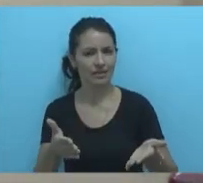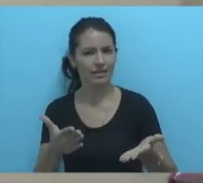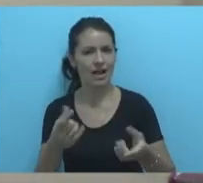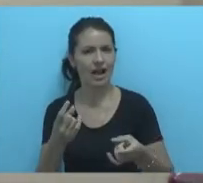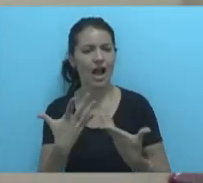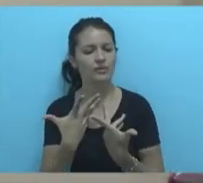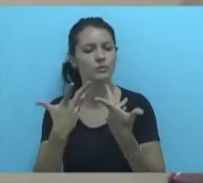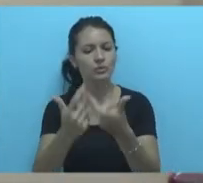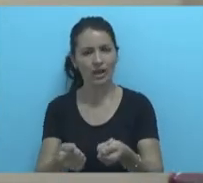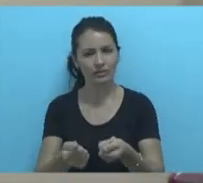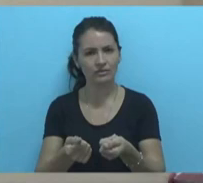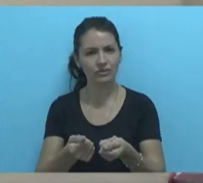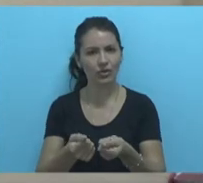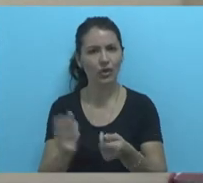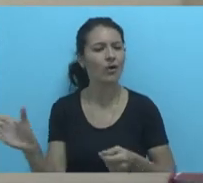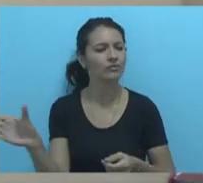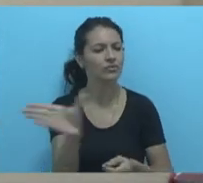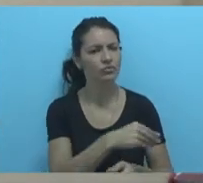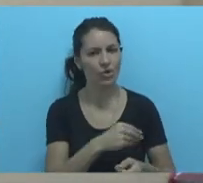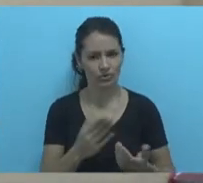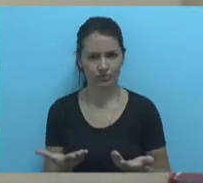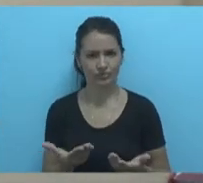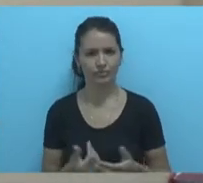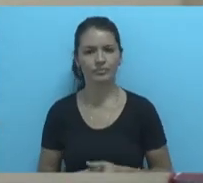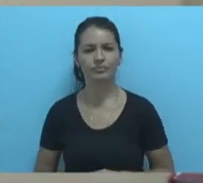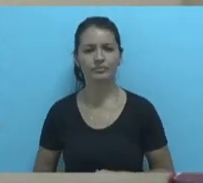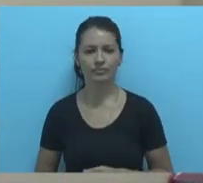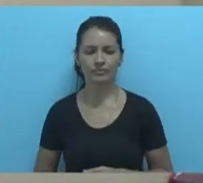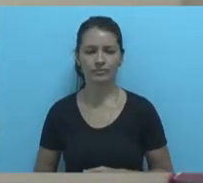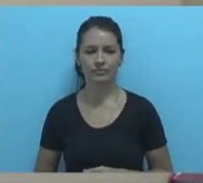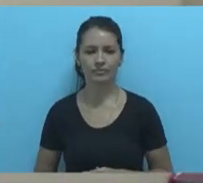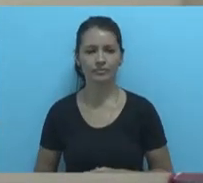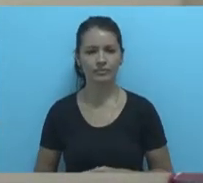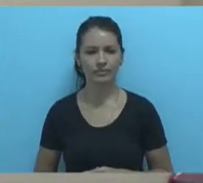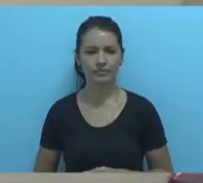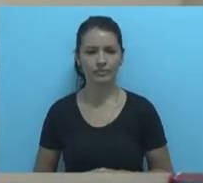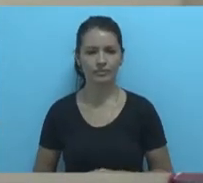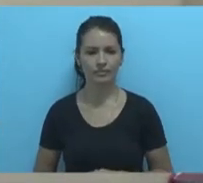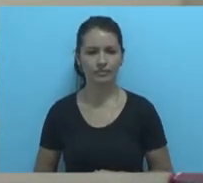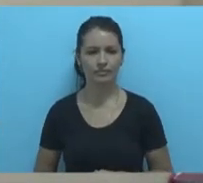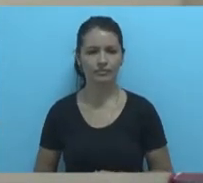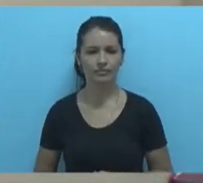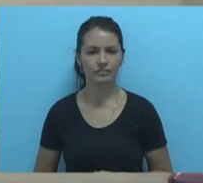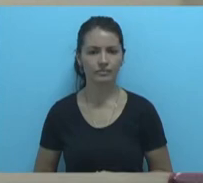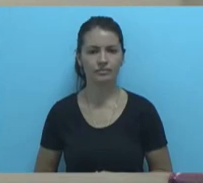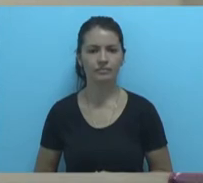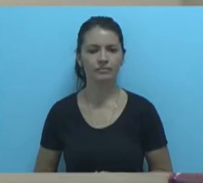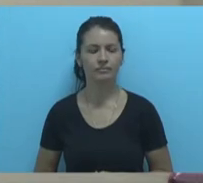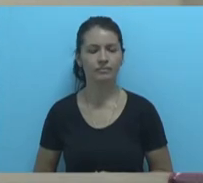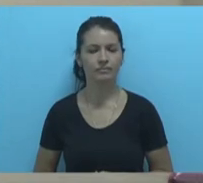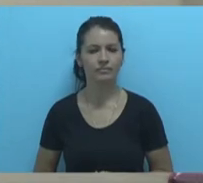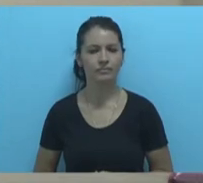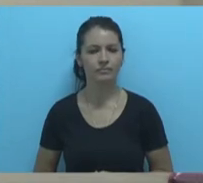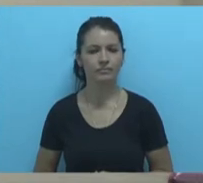Karen cerraba con una frase que yo voy a tomar, que dice y que sostenemos día a